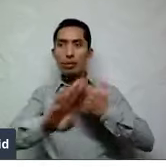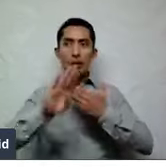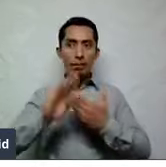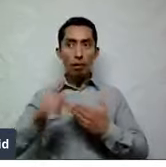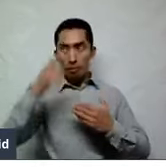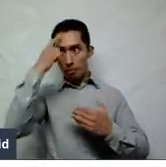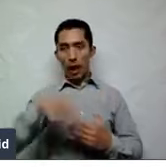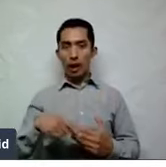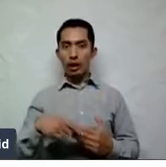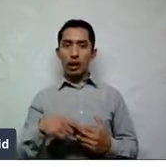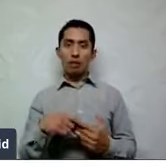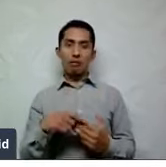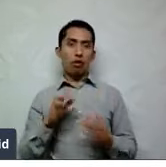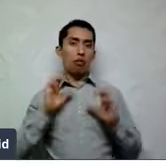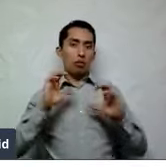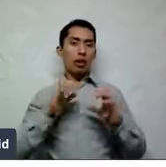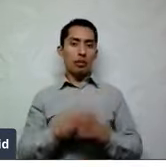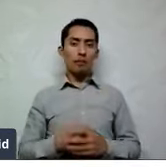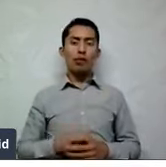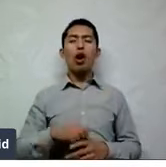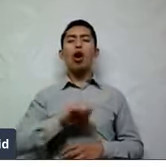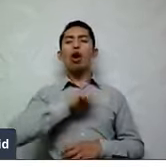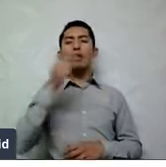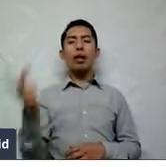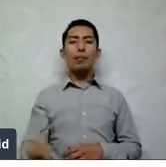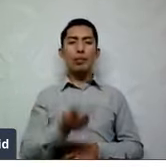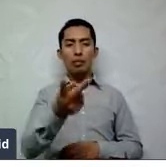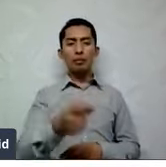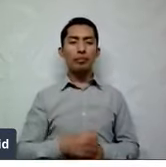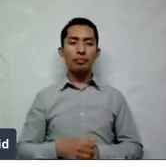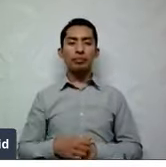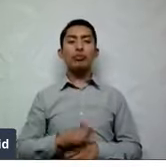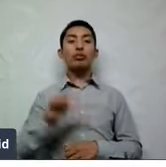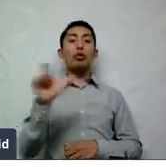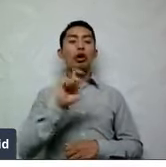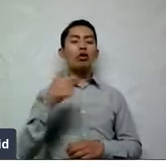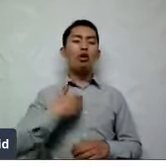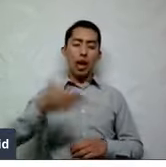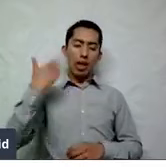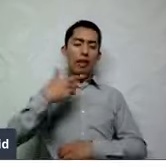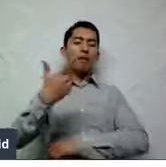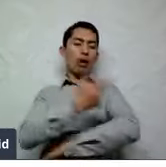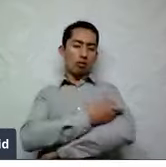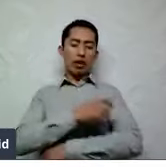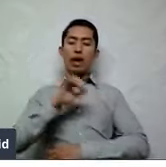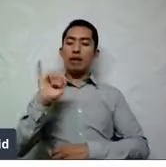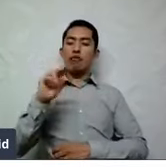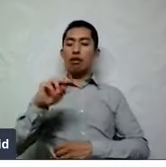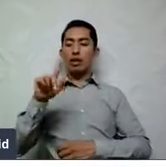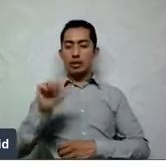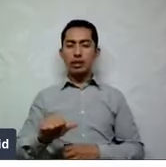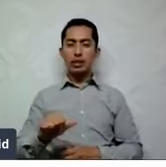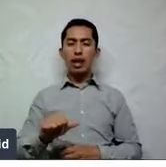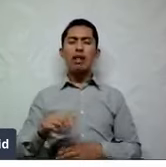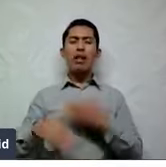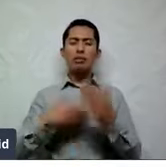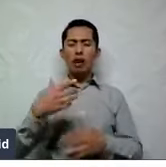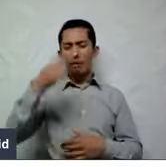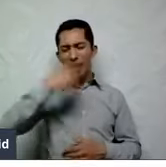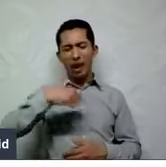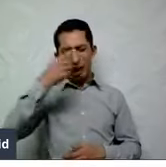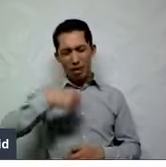Definitivamente, mi querido doctor. Dice, una pregunta, doctor, ¿por qué cuando me he puesto la vacuna de la influenza me da muy fuerte la